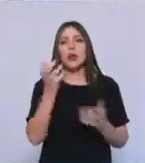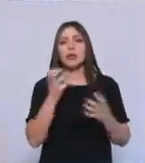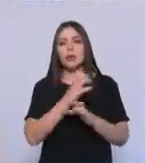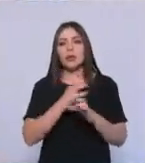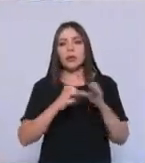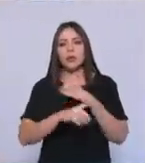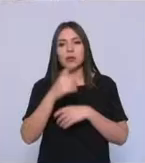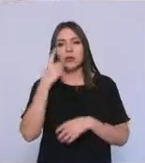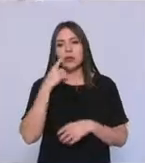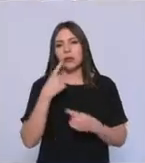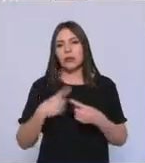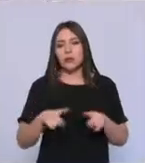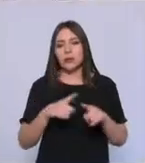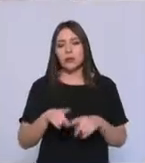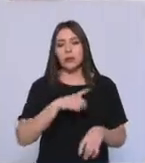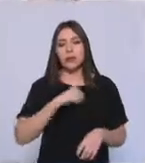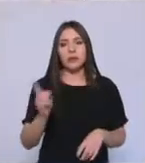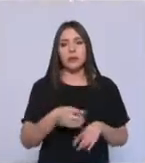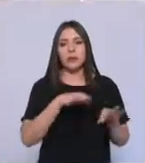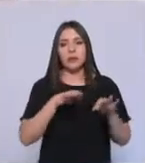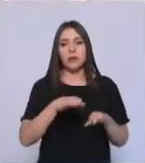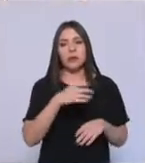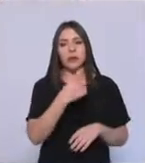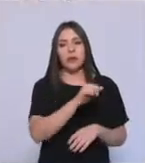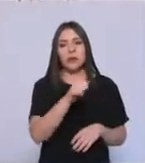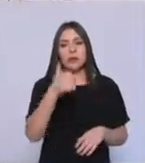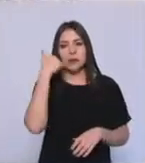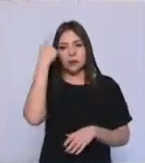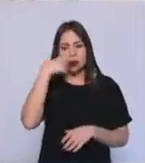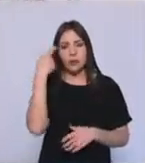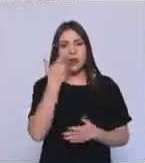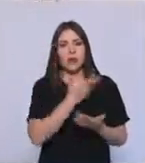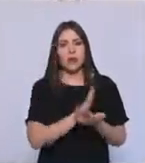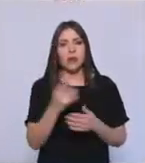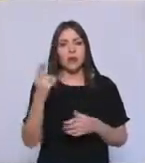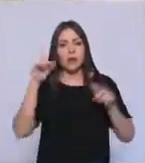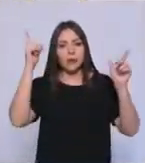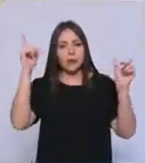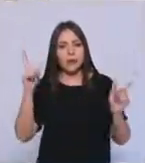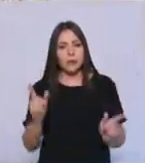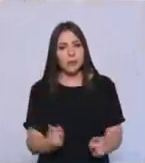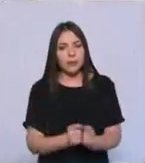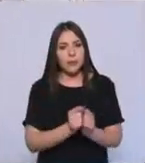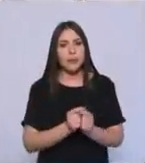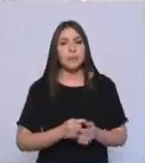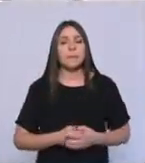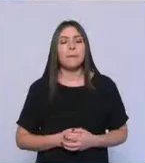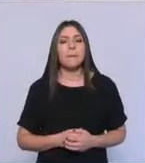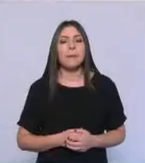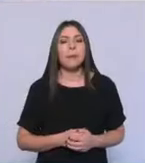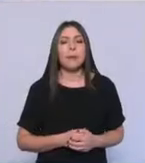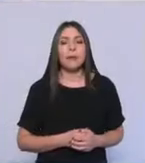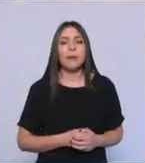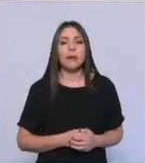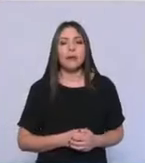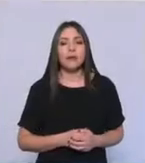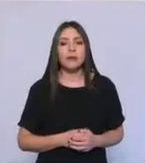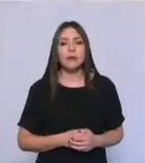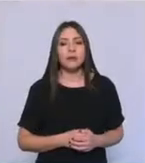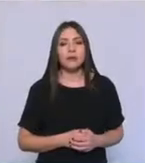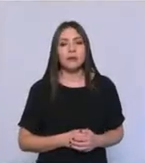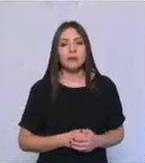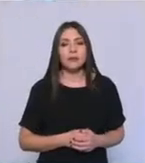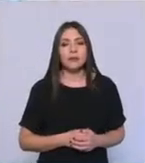algo, de 1 a 36 horas, pero en realidad tenemos que individualizar el asunto. Entonces, la ley nos prevé mínimos y